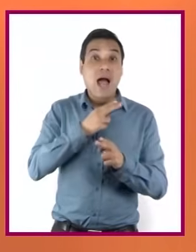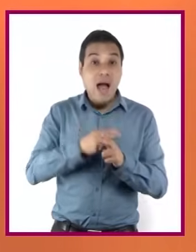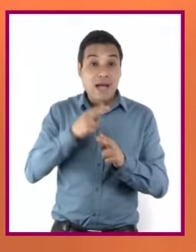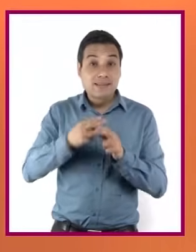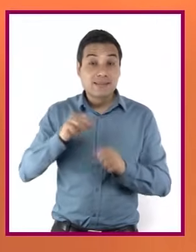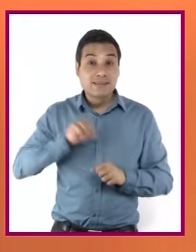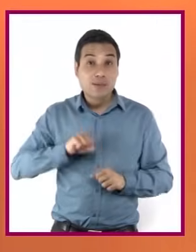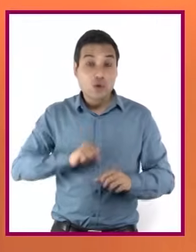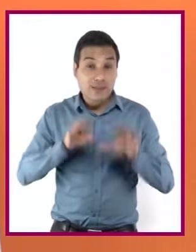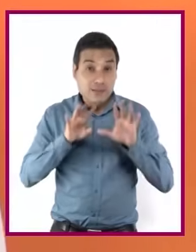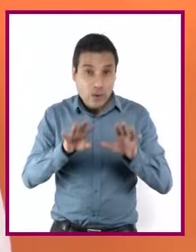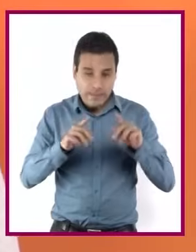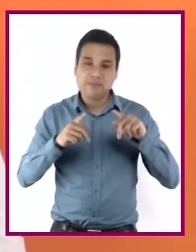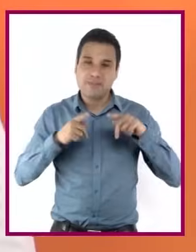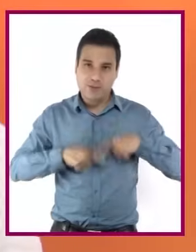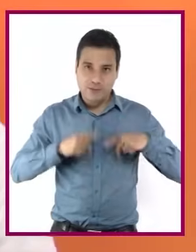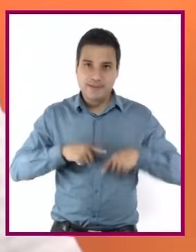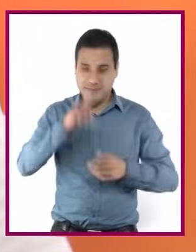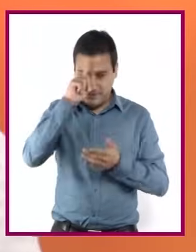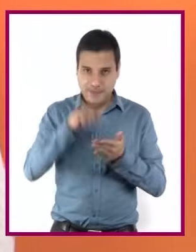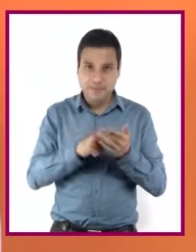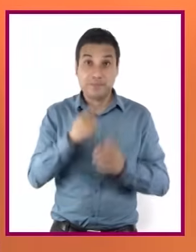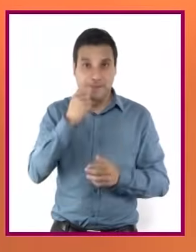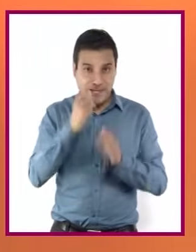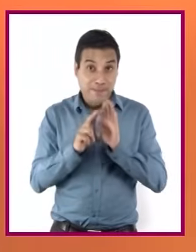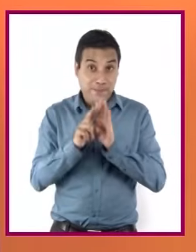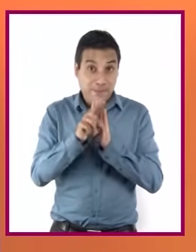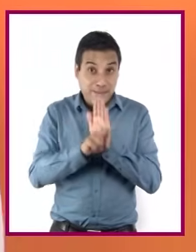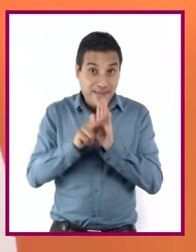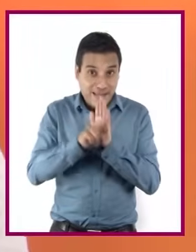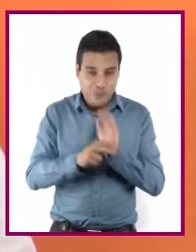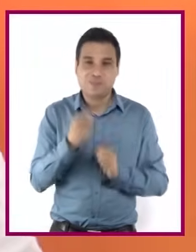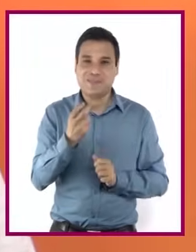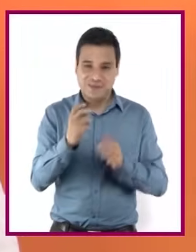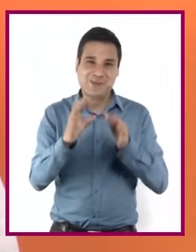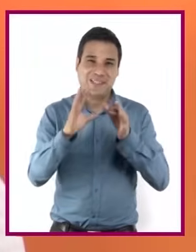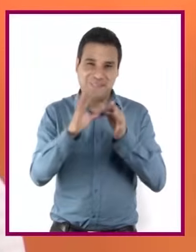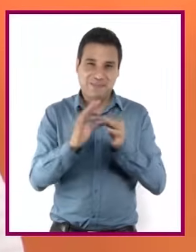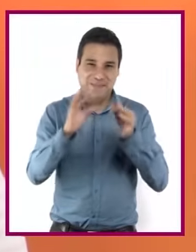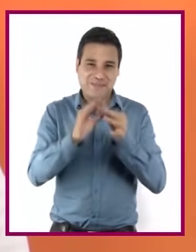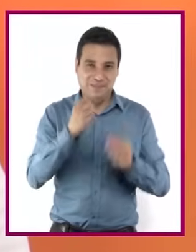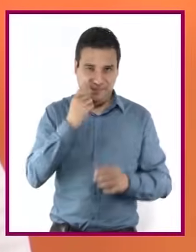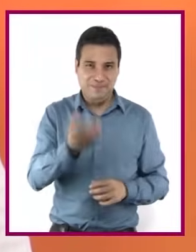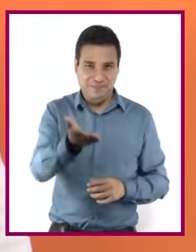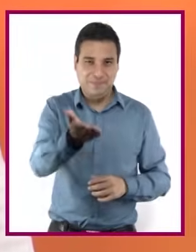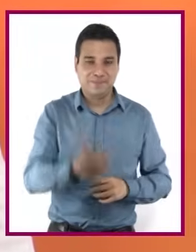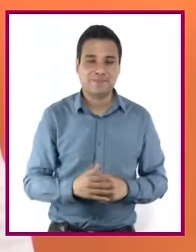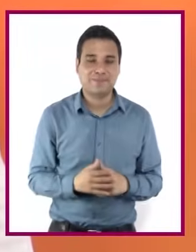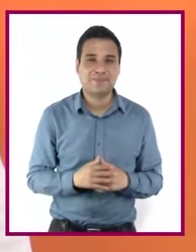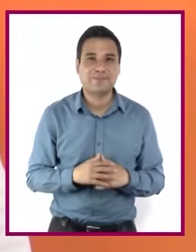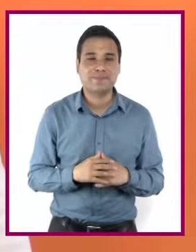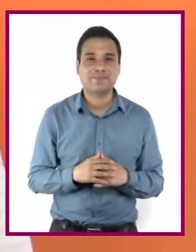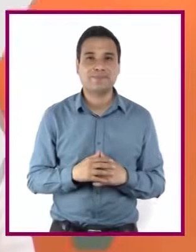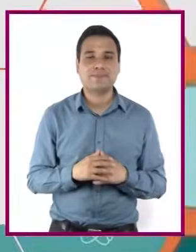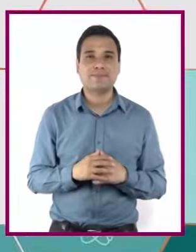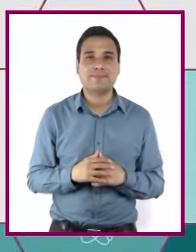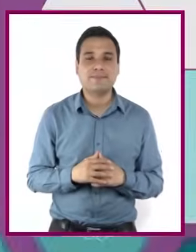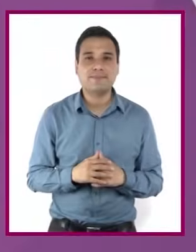Las y los invito a que veamos el siguiente video que trata estas ideas de los antiguos griegos.